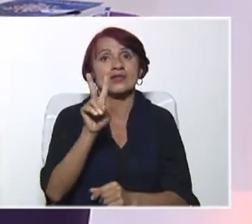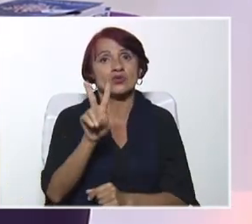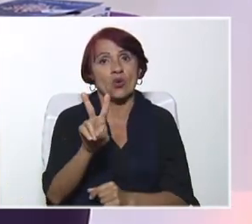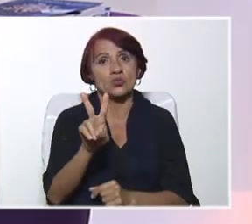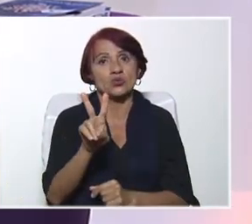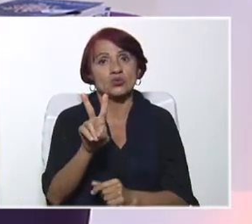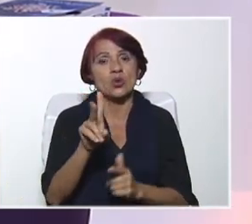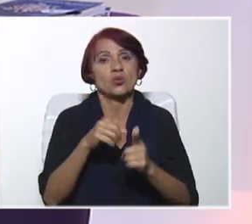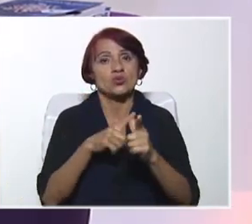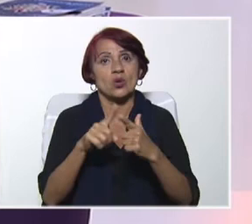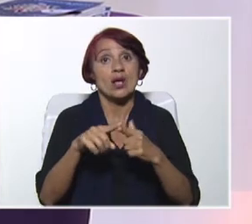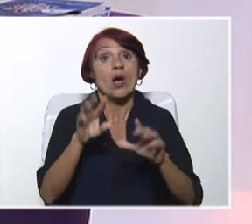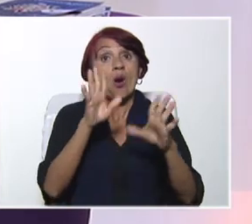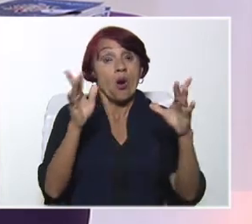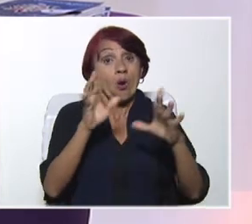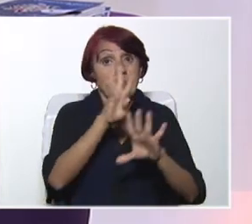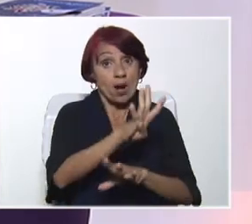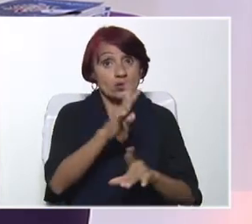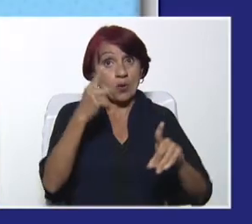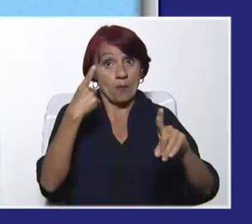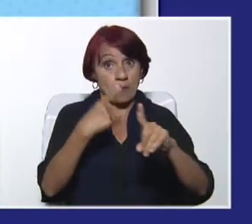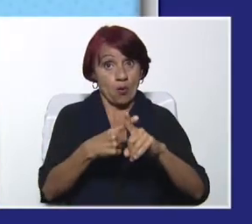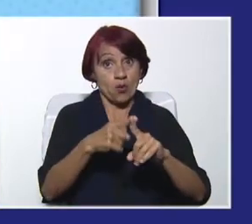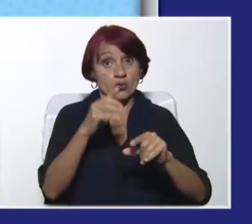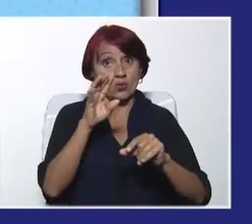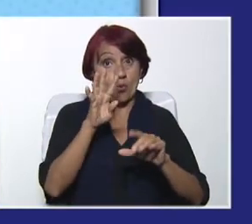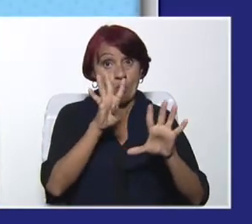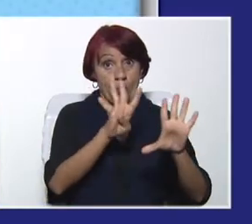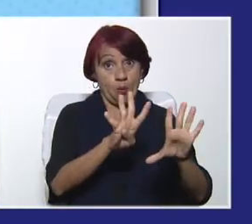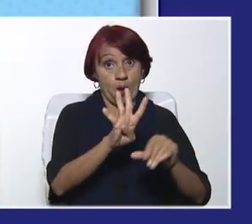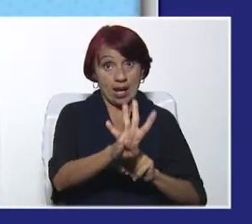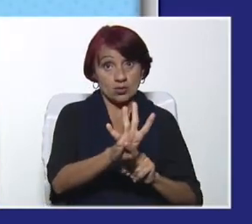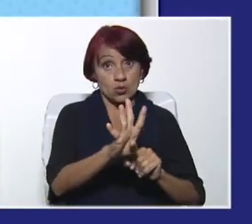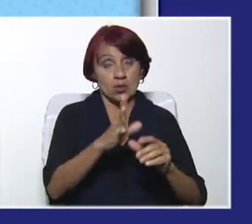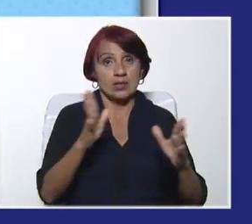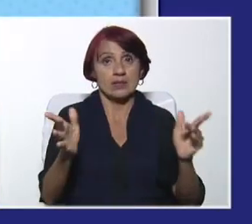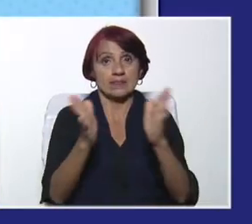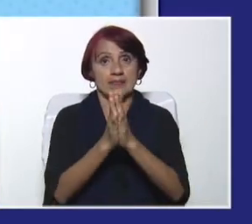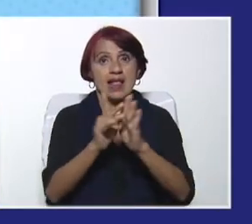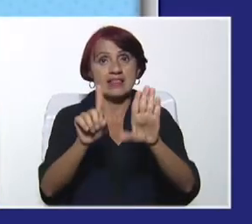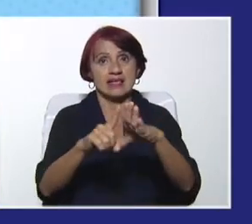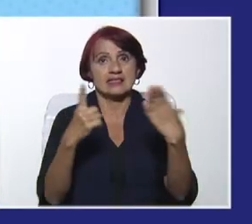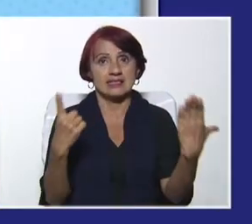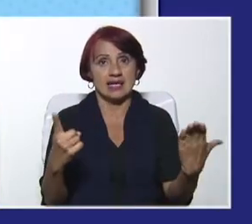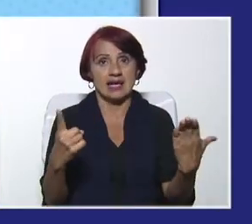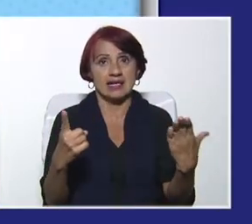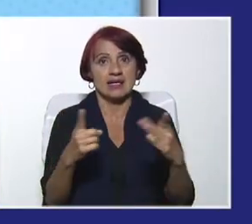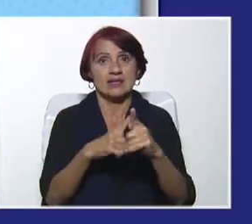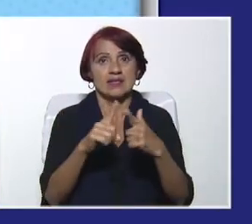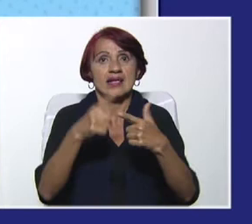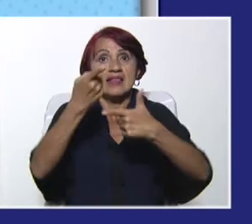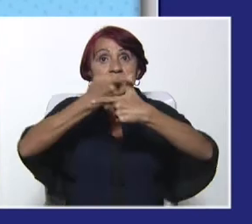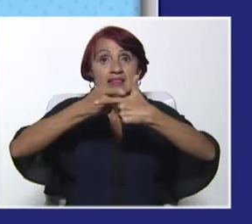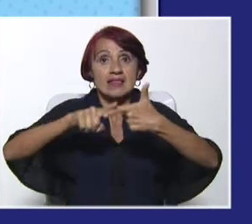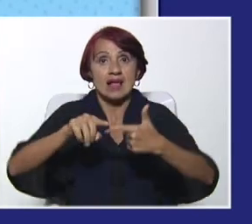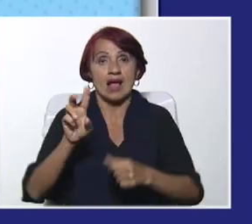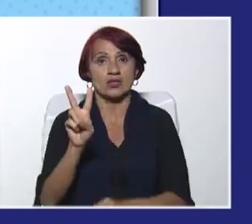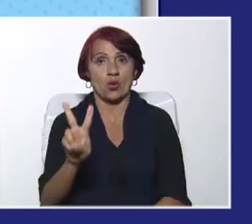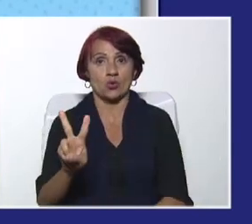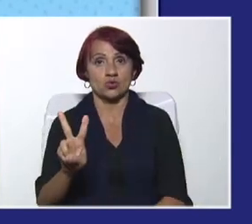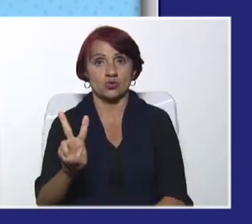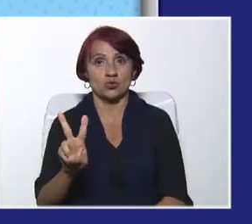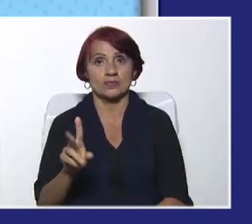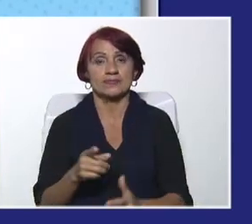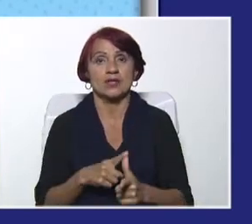por 4, 16 entre 2 es igual a 8 centímetros. Bien, vamos ahora a encontrar el valor de